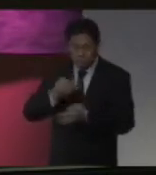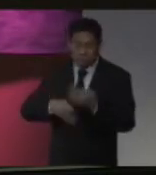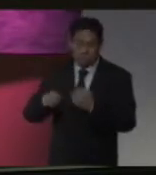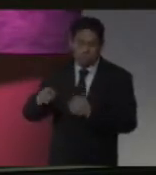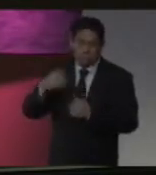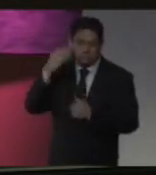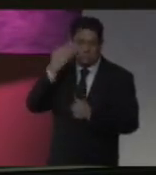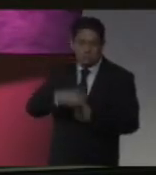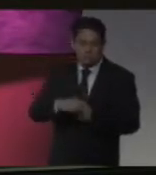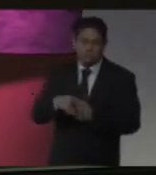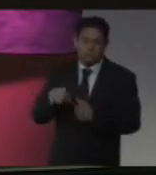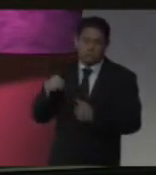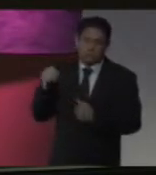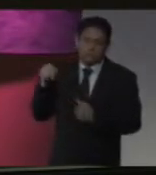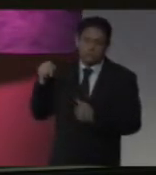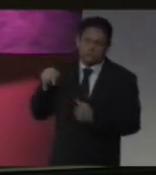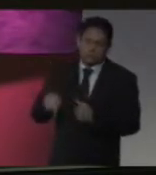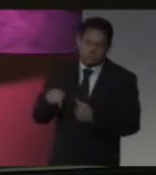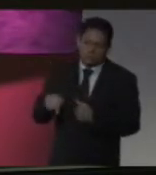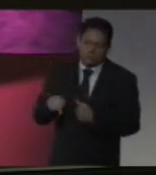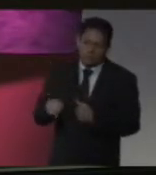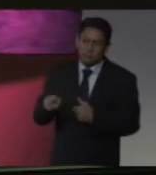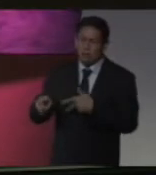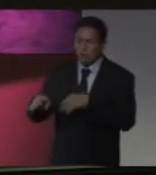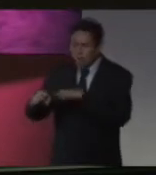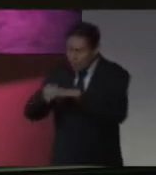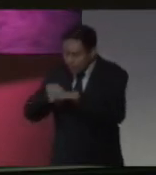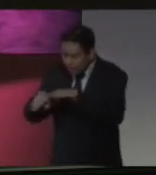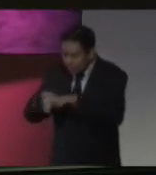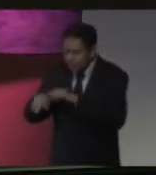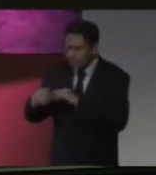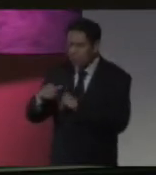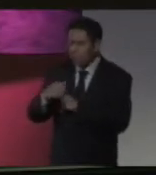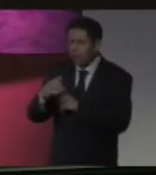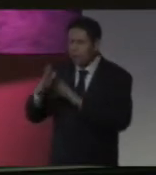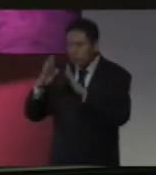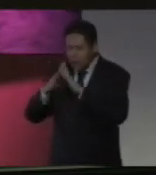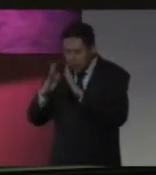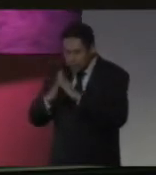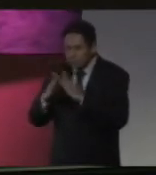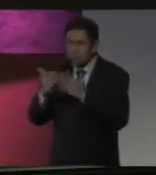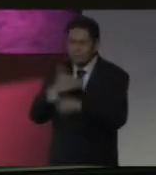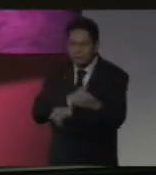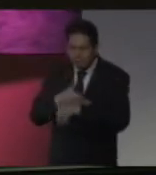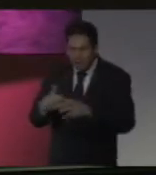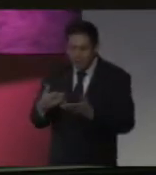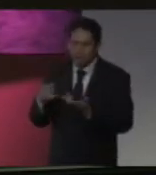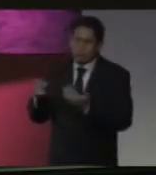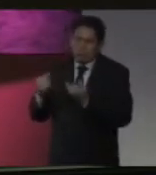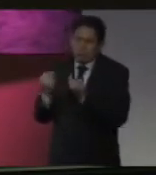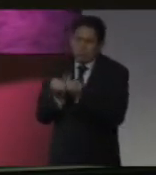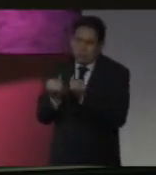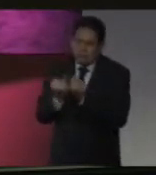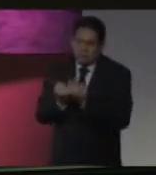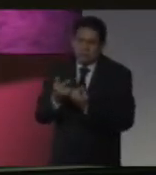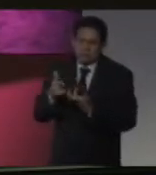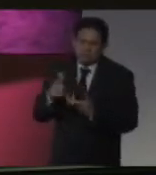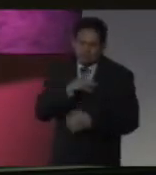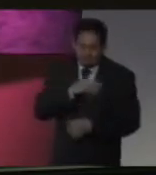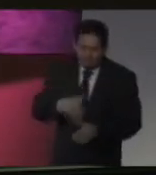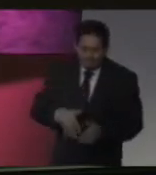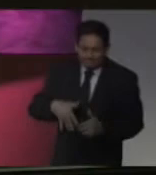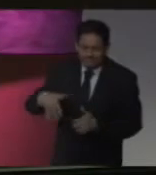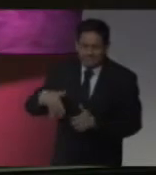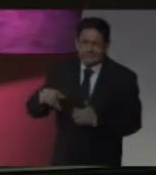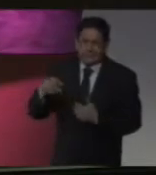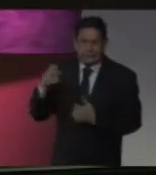sabemos, el sujeto principal del trabajo del cuidado en los hogares y del trabajo reproductivo, ¿no? Retomando a Federici. Esta es una idea